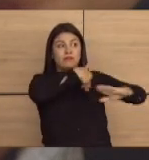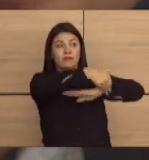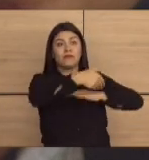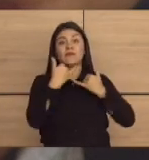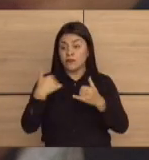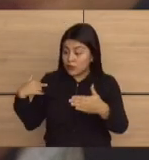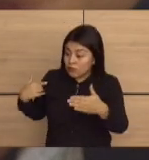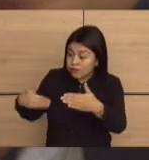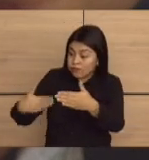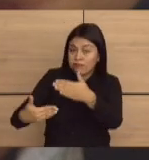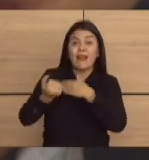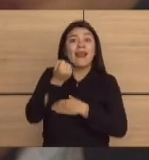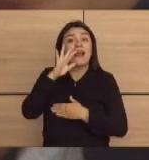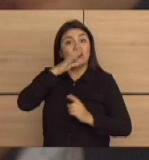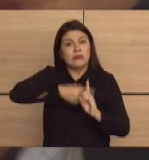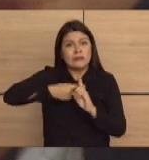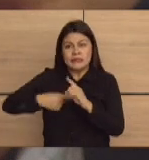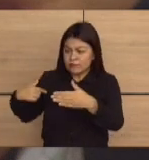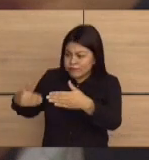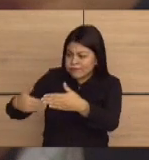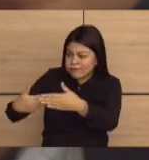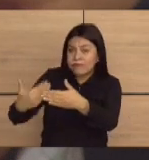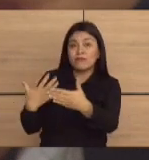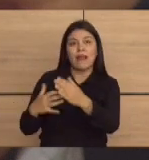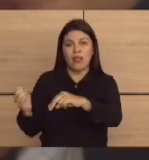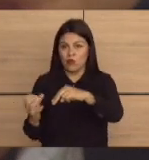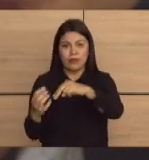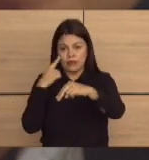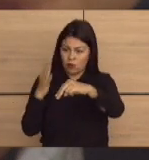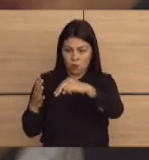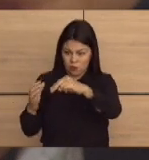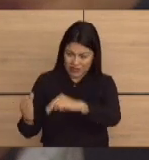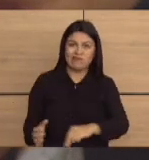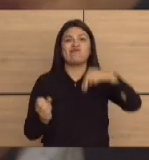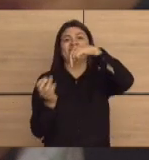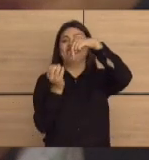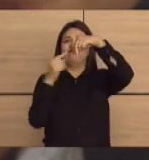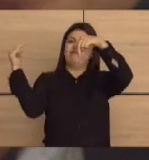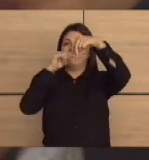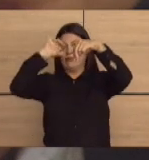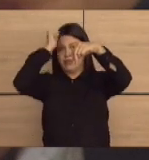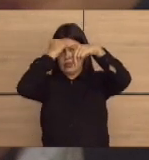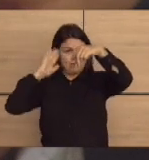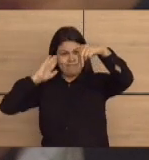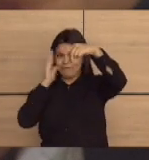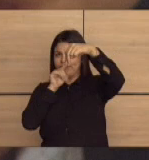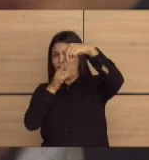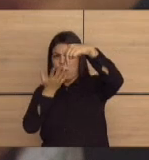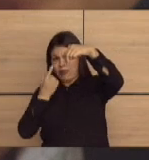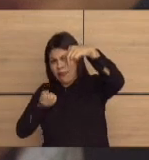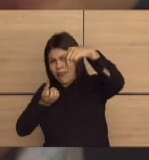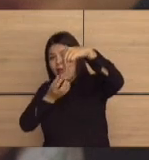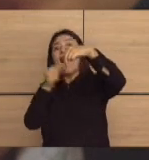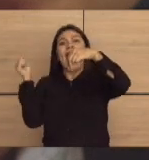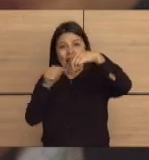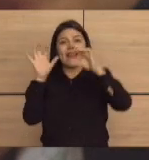gobierno hemos querido poner a la educación en un papel protagónico de nuestra administración y darnos cuenta que